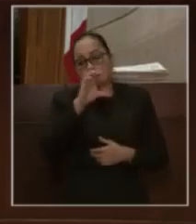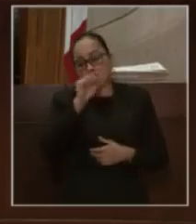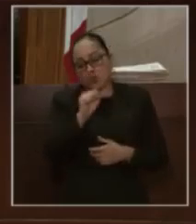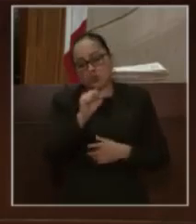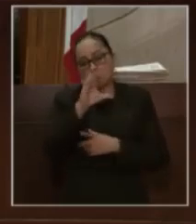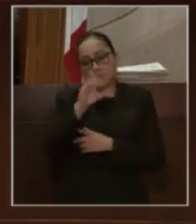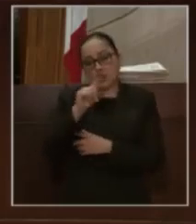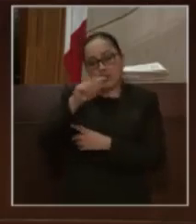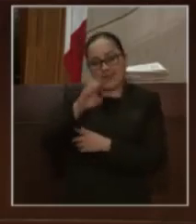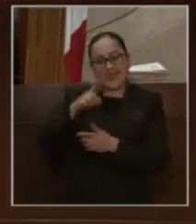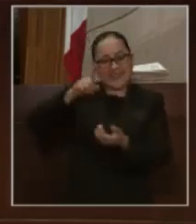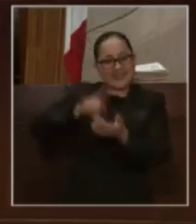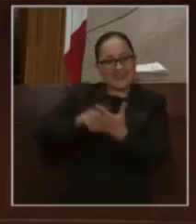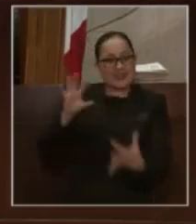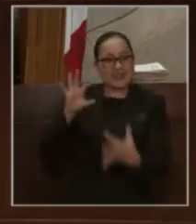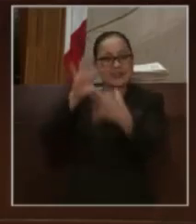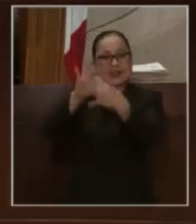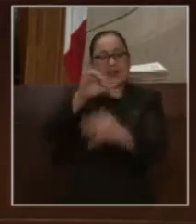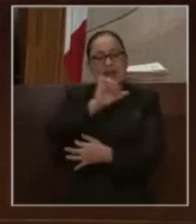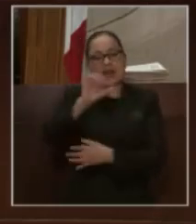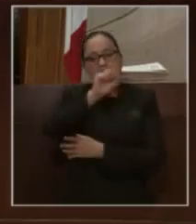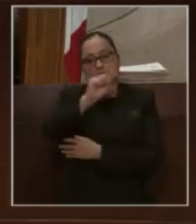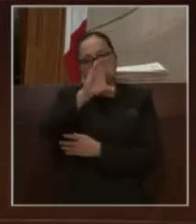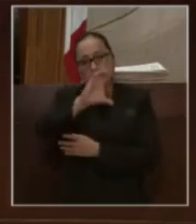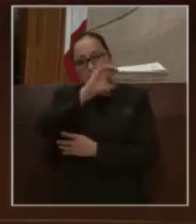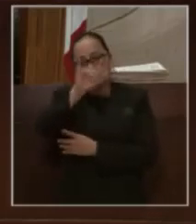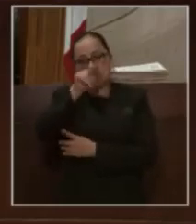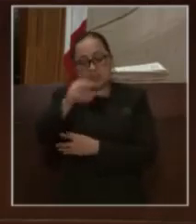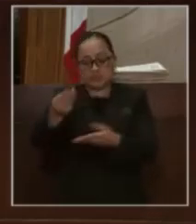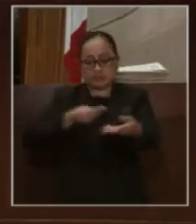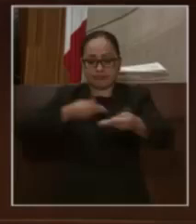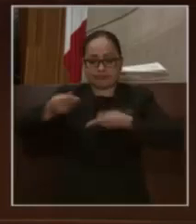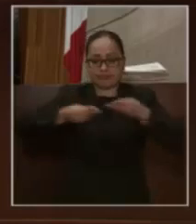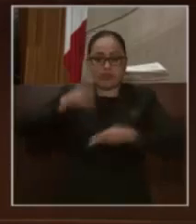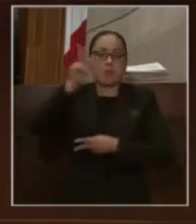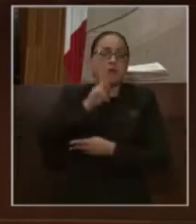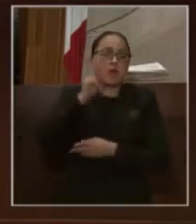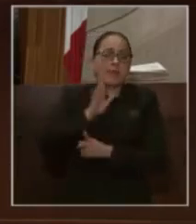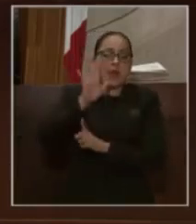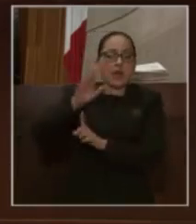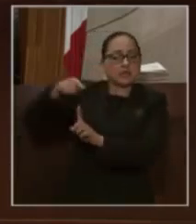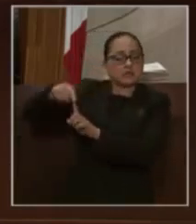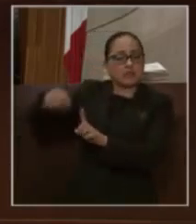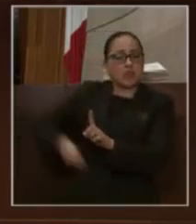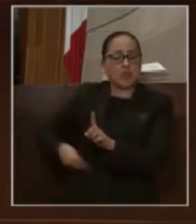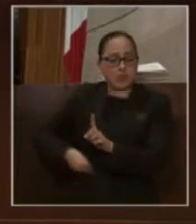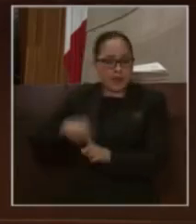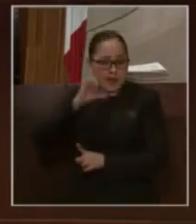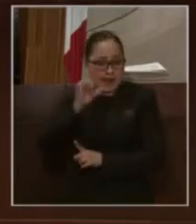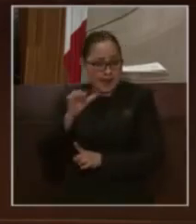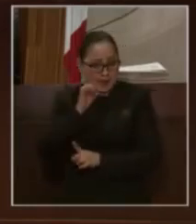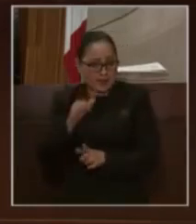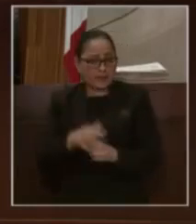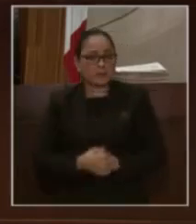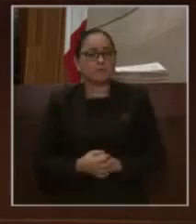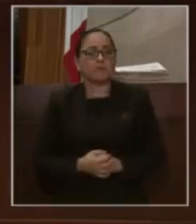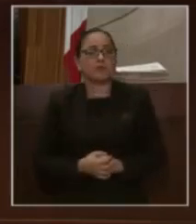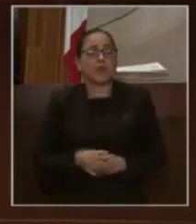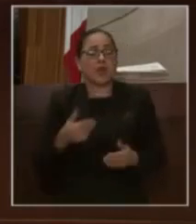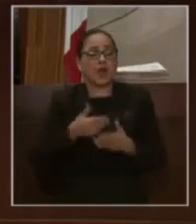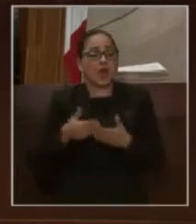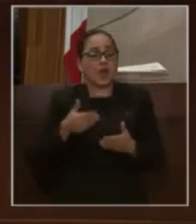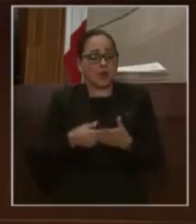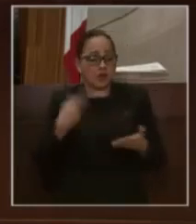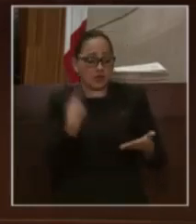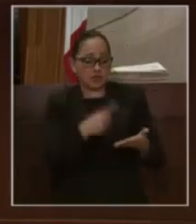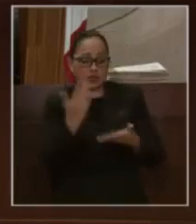pues una serie de evidencias que, a su modo de ver, justificarían su inocencia. El